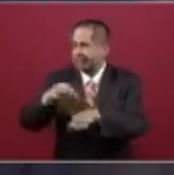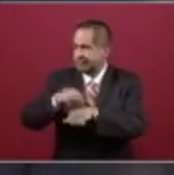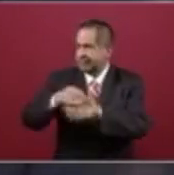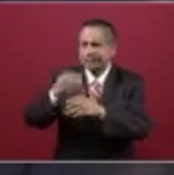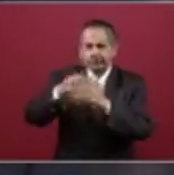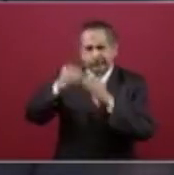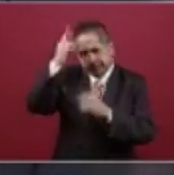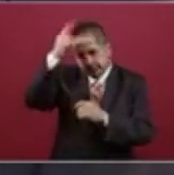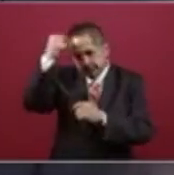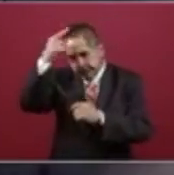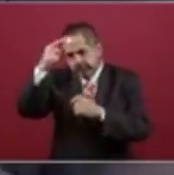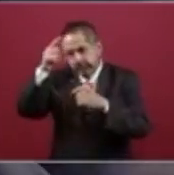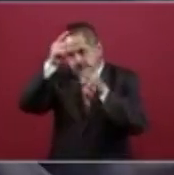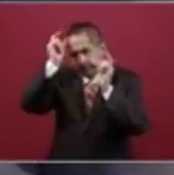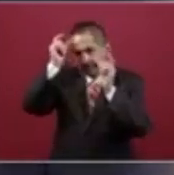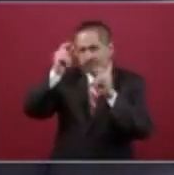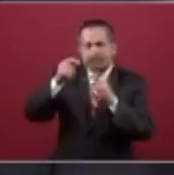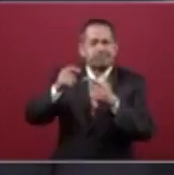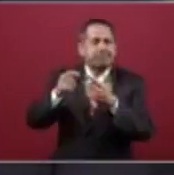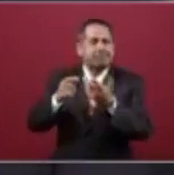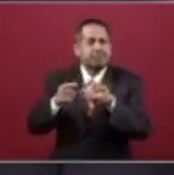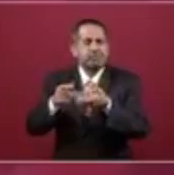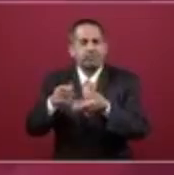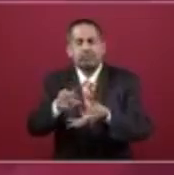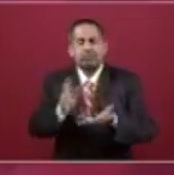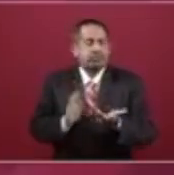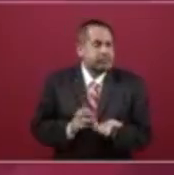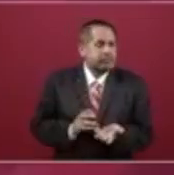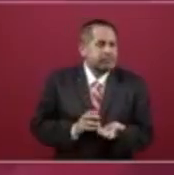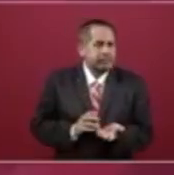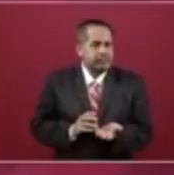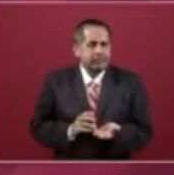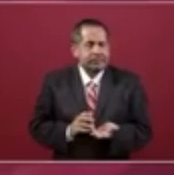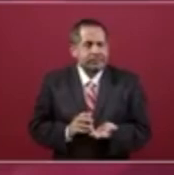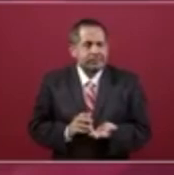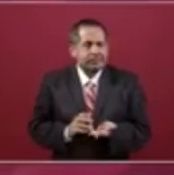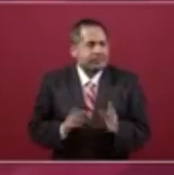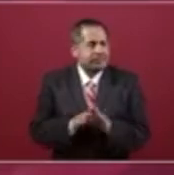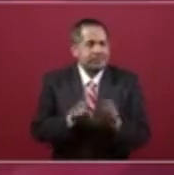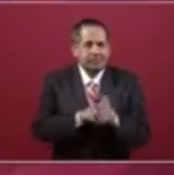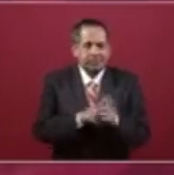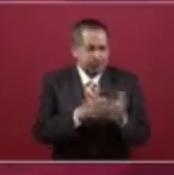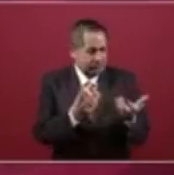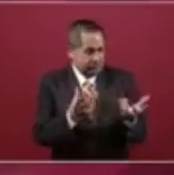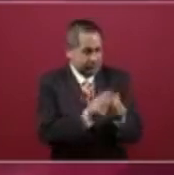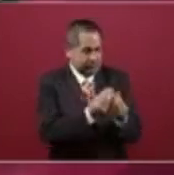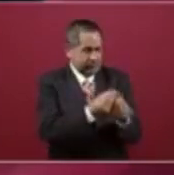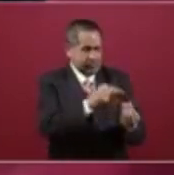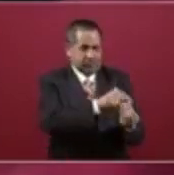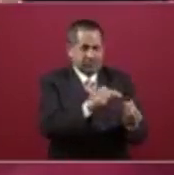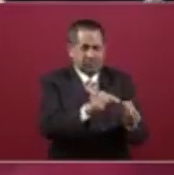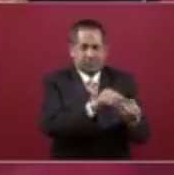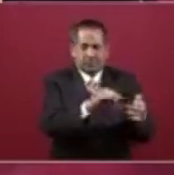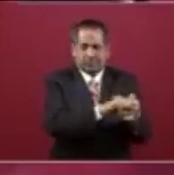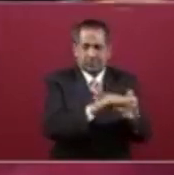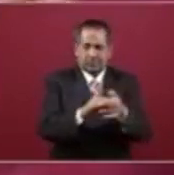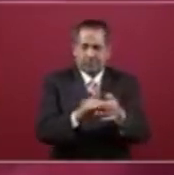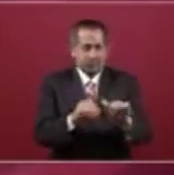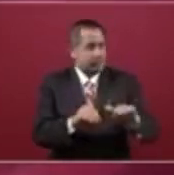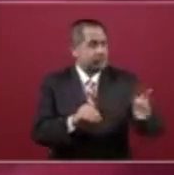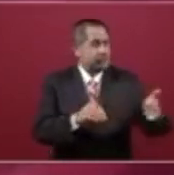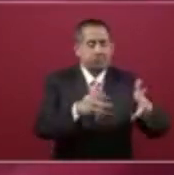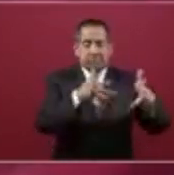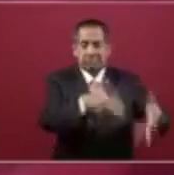tiene medicamentos, pero que ya está en operación. ¿Sí? Junto a ese dejaron otro